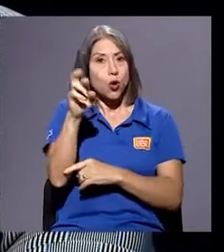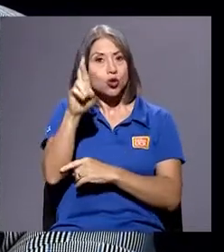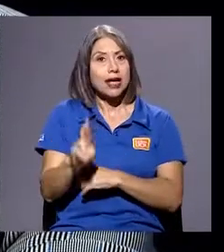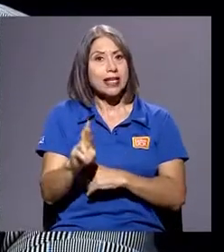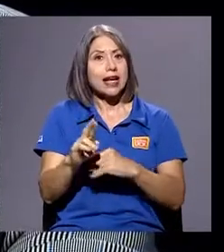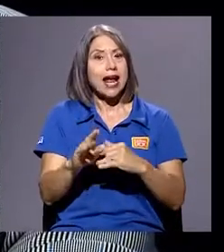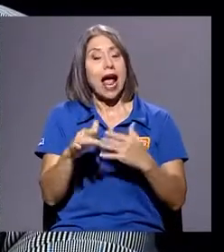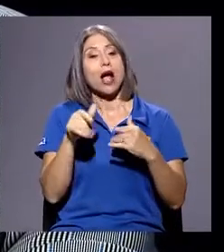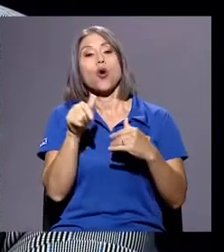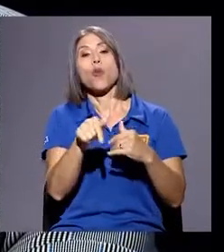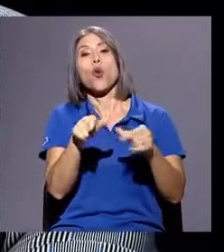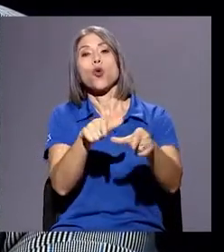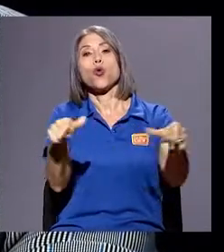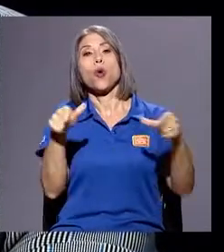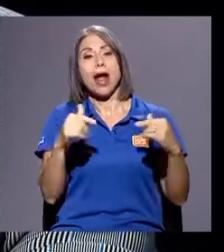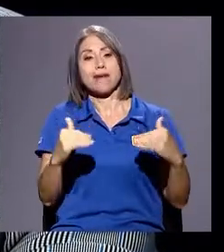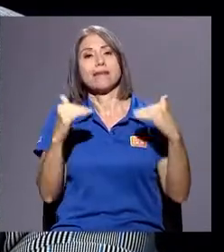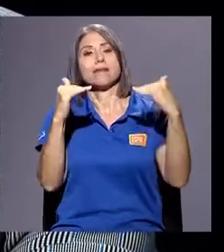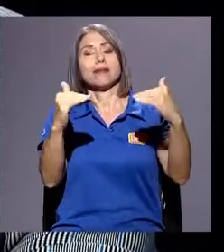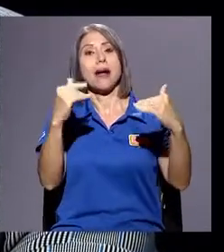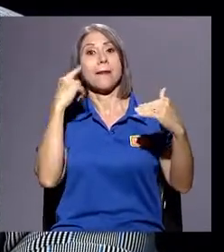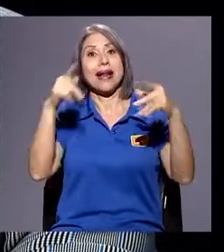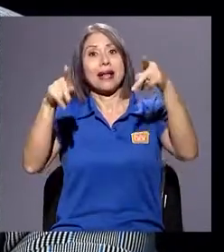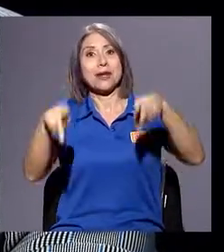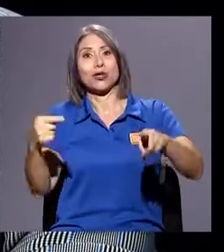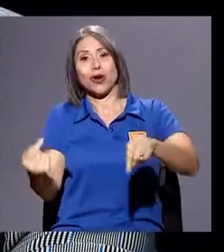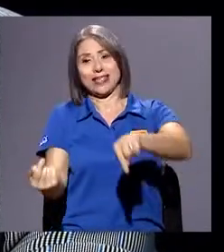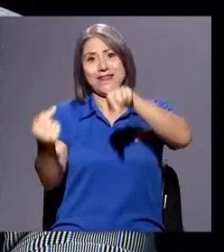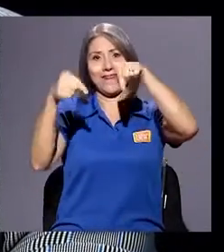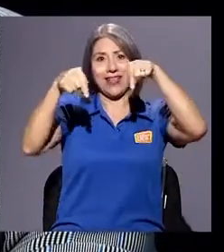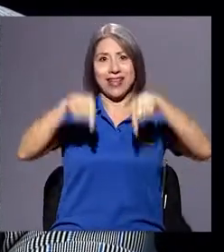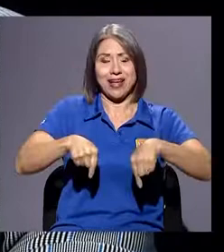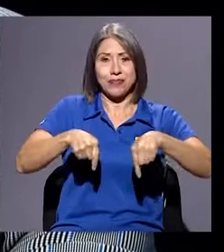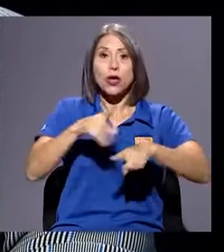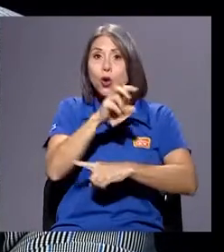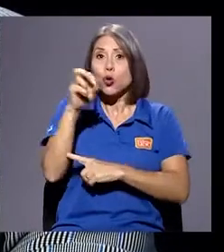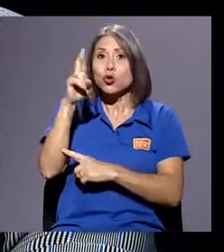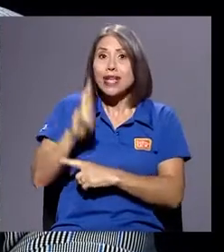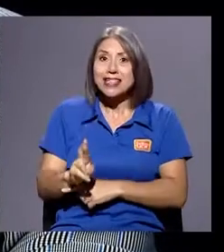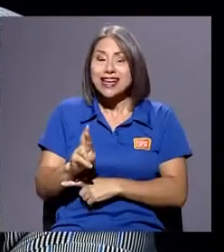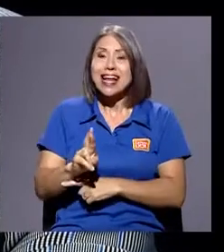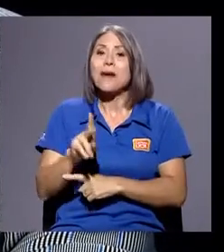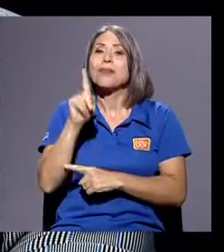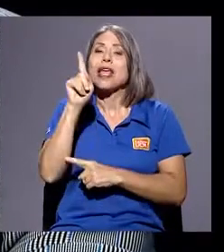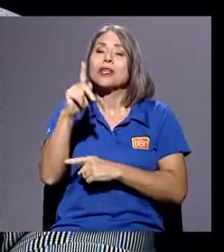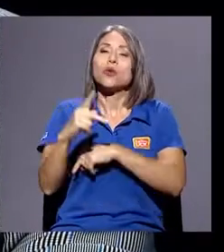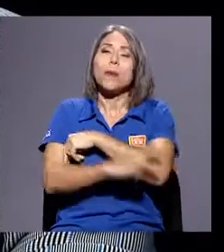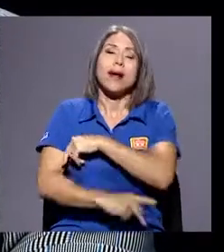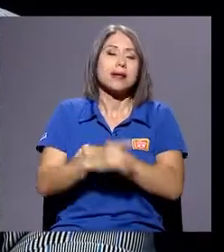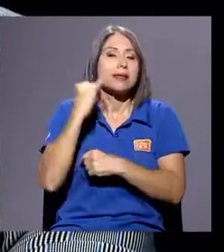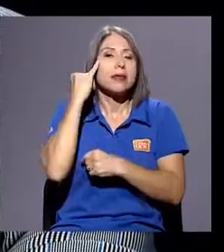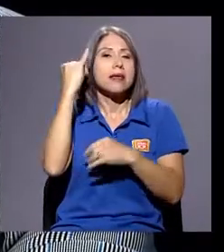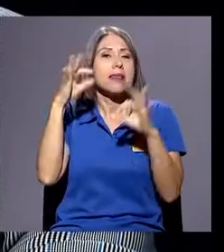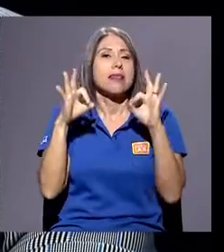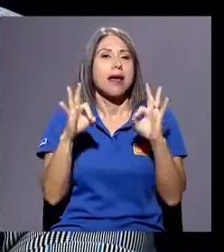destino. Uh-huh. Costa Rica sigue siendo un destino ideal para cierto tipo de